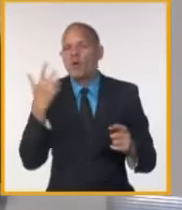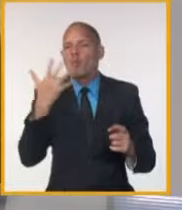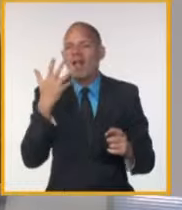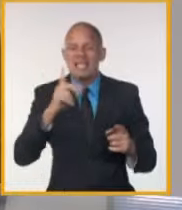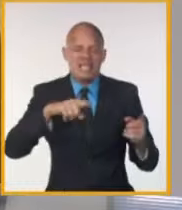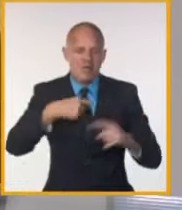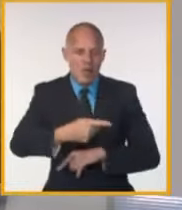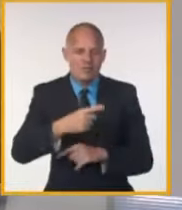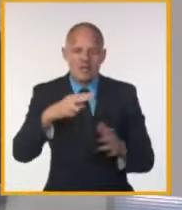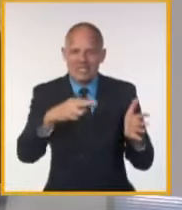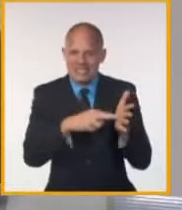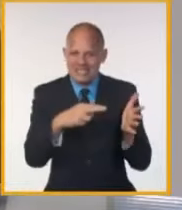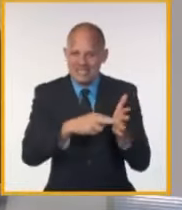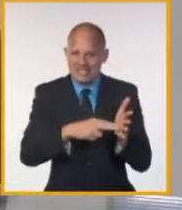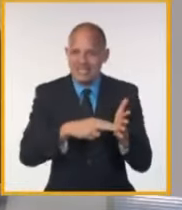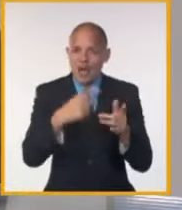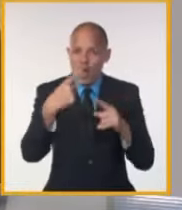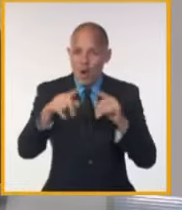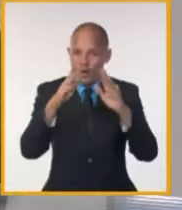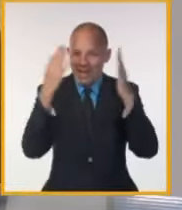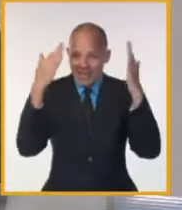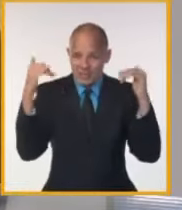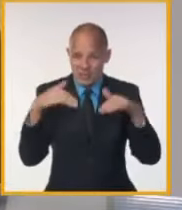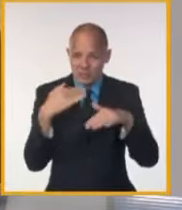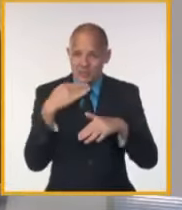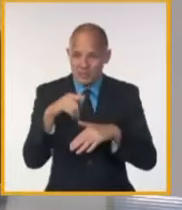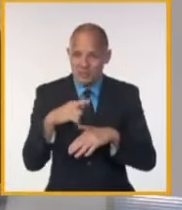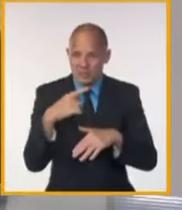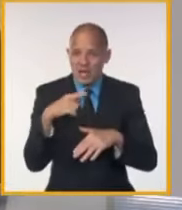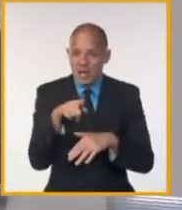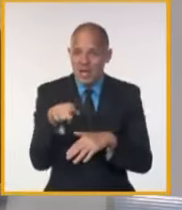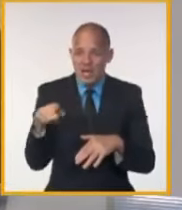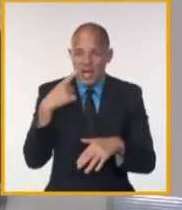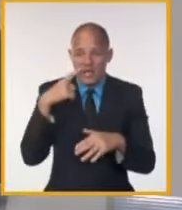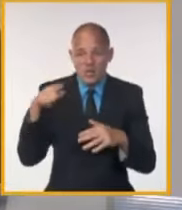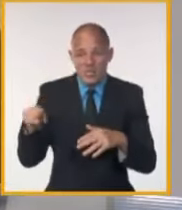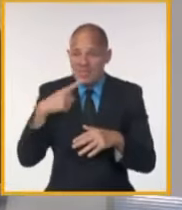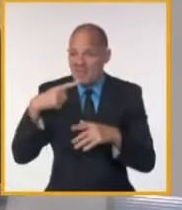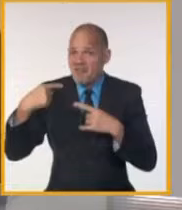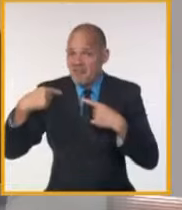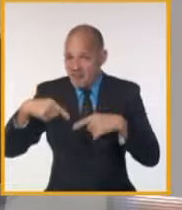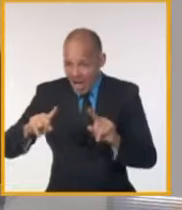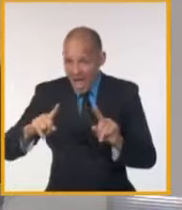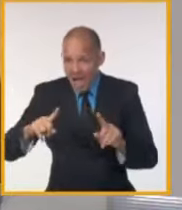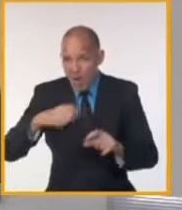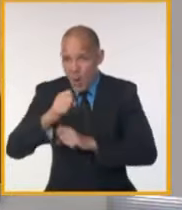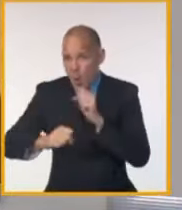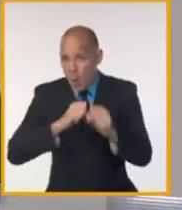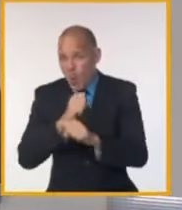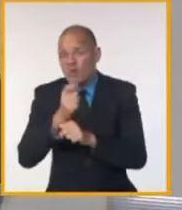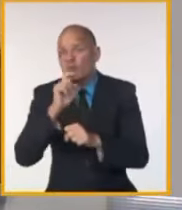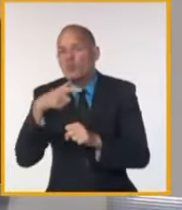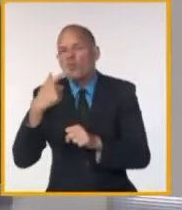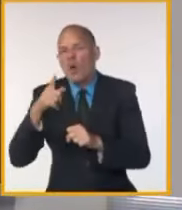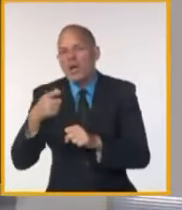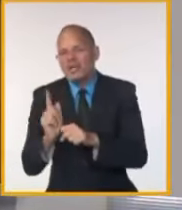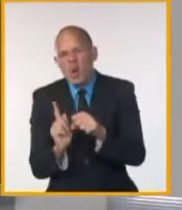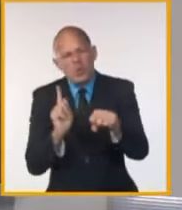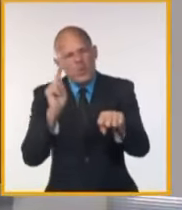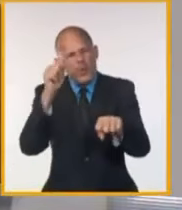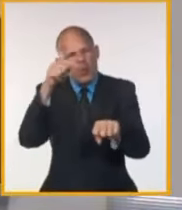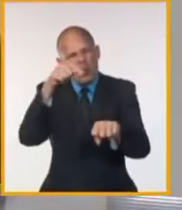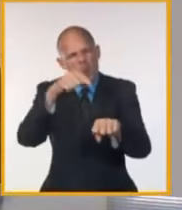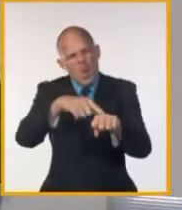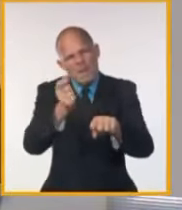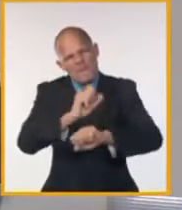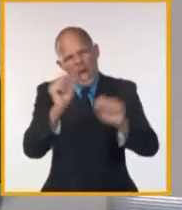pensar incluso creo que se llegaron a dar instrucciones para poner en capacidad operativa al menos unos iba nuclear táctica